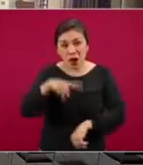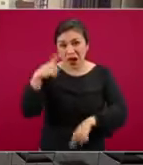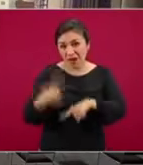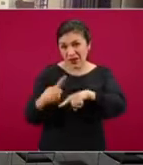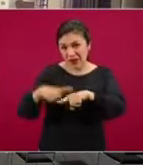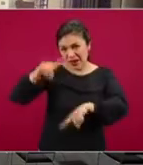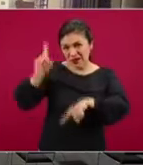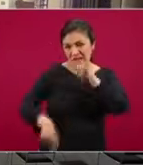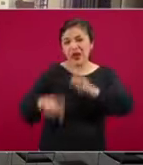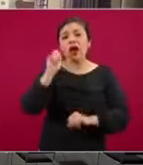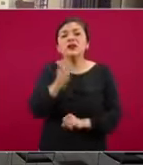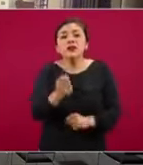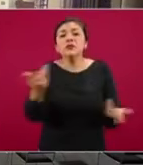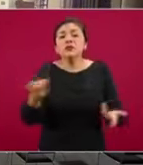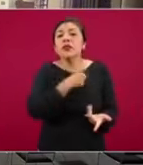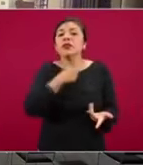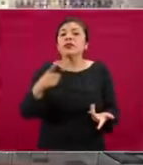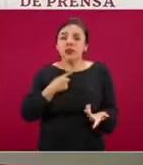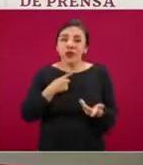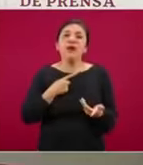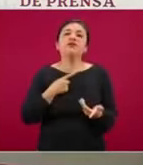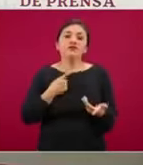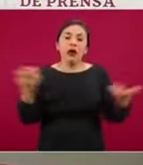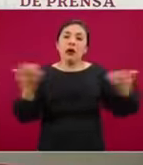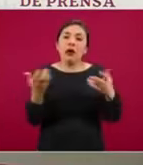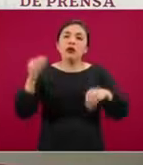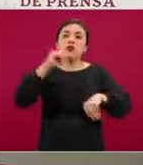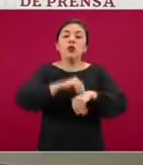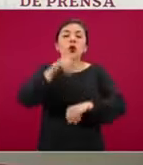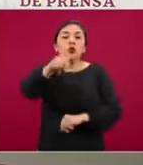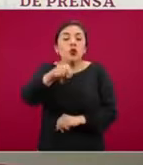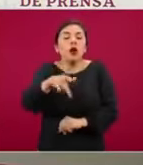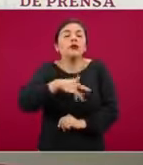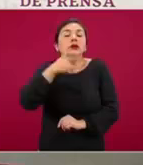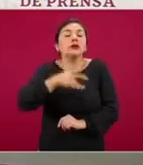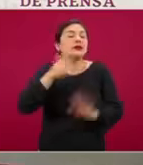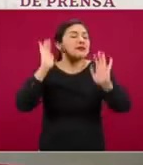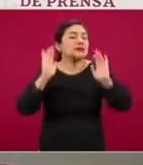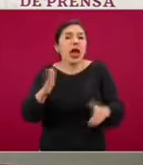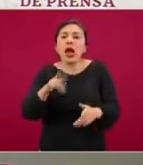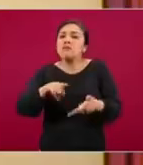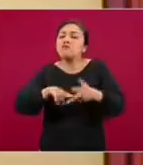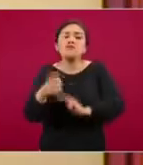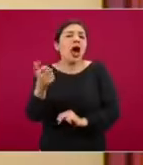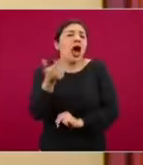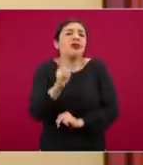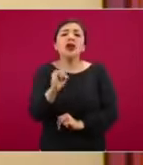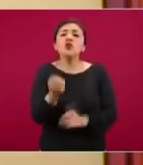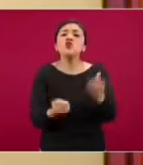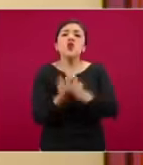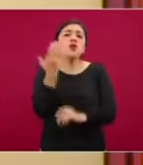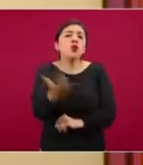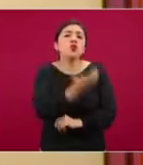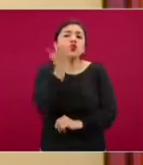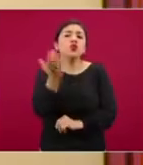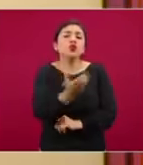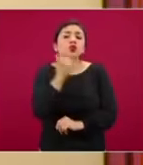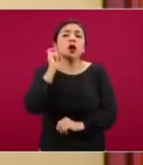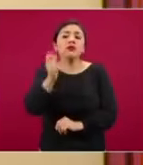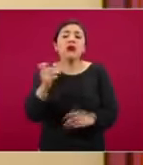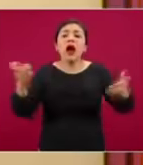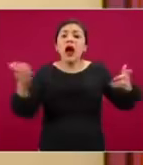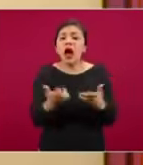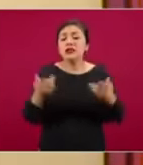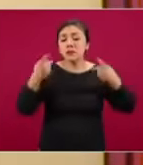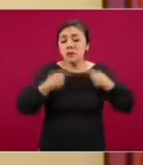enfermedad es poder poner en práctica e interiorizar ya como un hábito del día a día estas acciones en lo